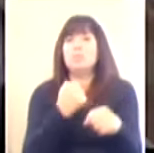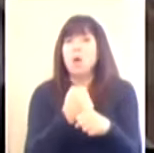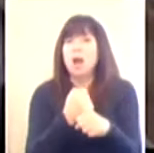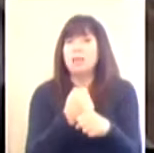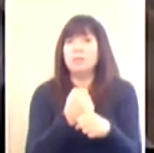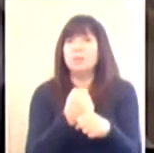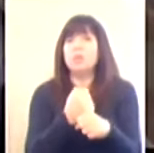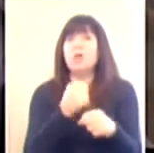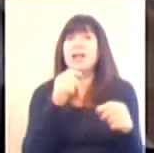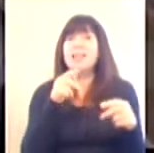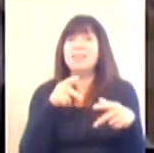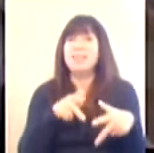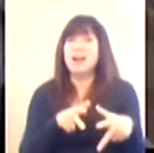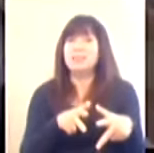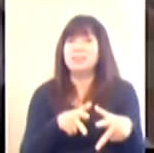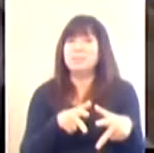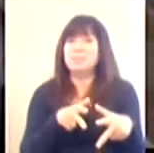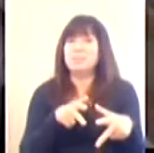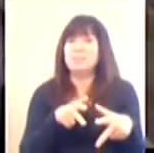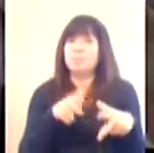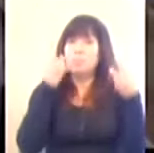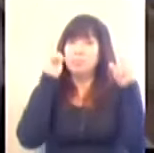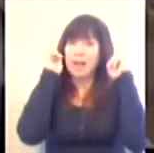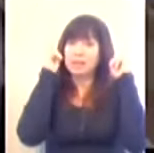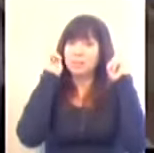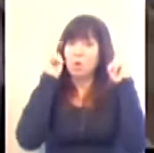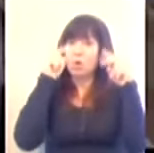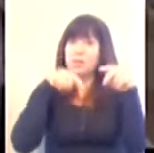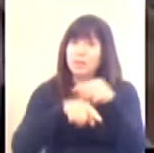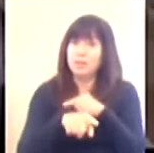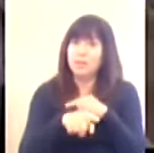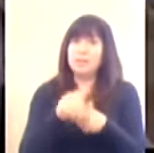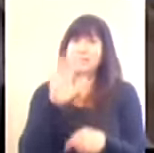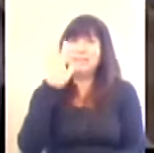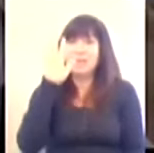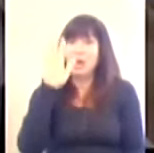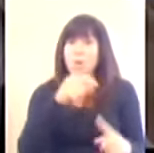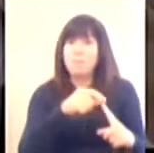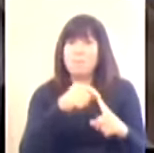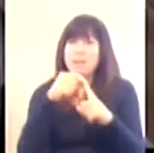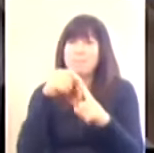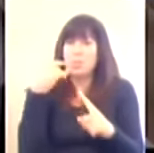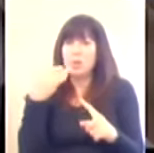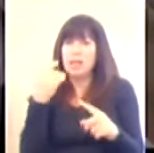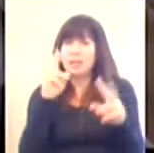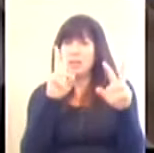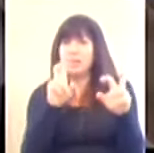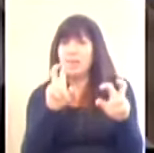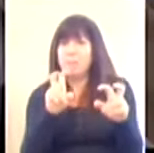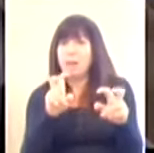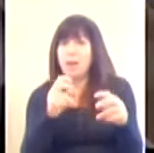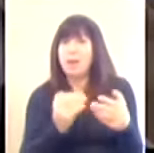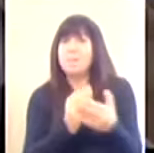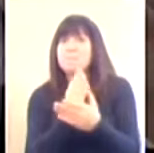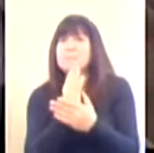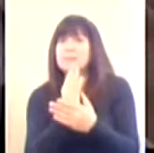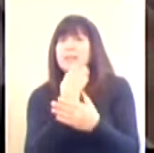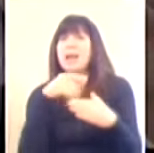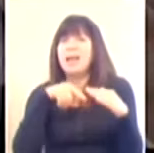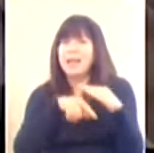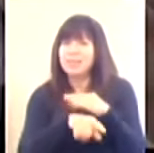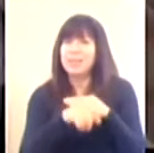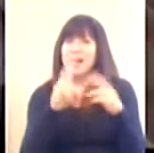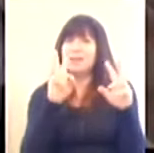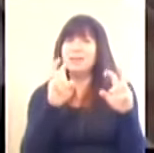el transporte cero emisiones es una de las 5 prioridades y eso es muy bueno. Entonces, va a empezar a entrar en la conversación